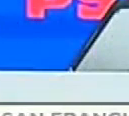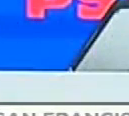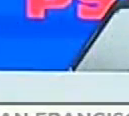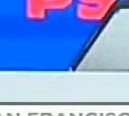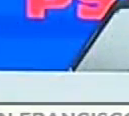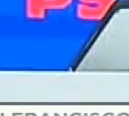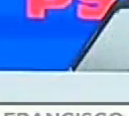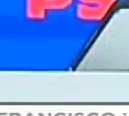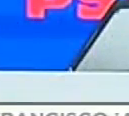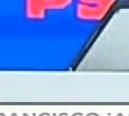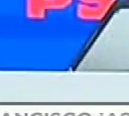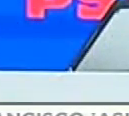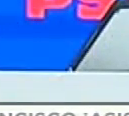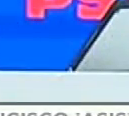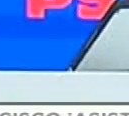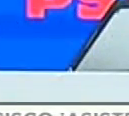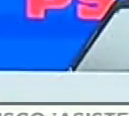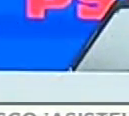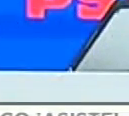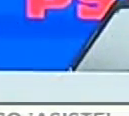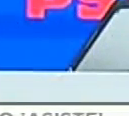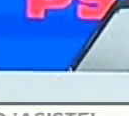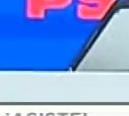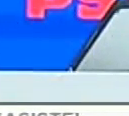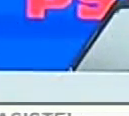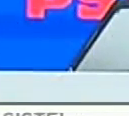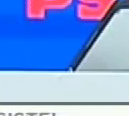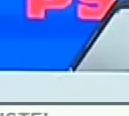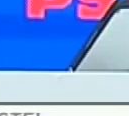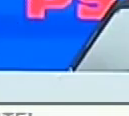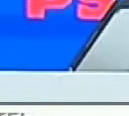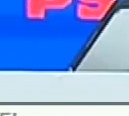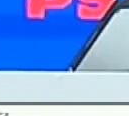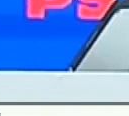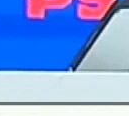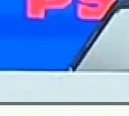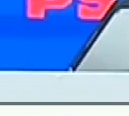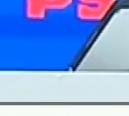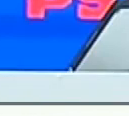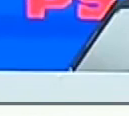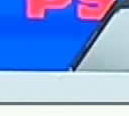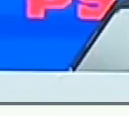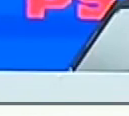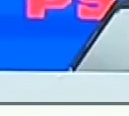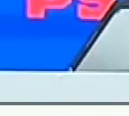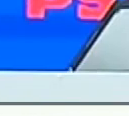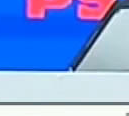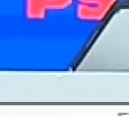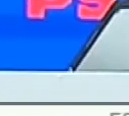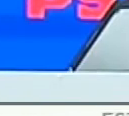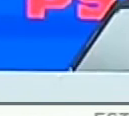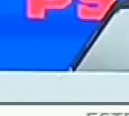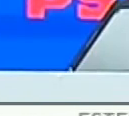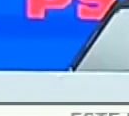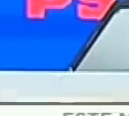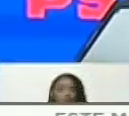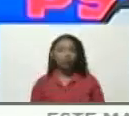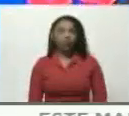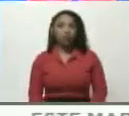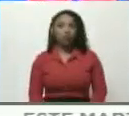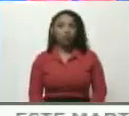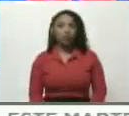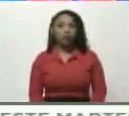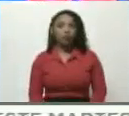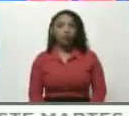humildes de nuestro país. ¿Y ustedes qué sentirían cuando saben que un funcionario se roba